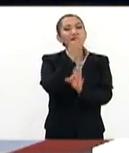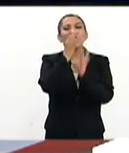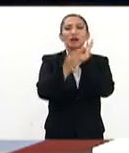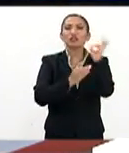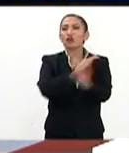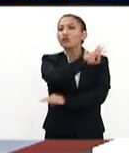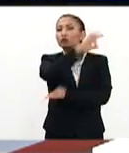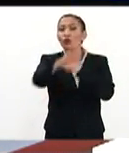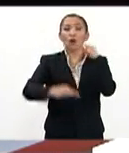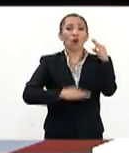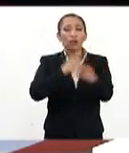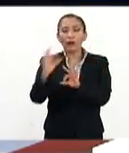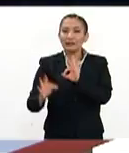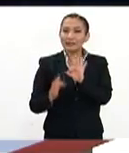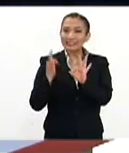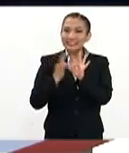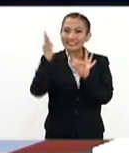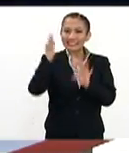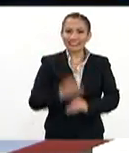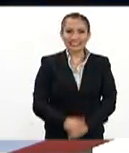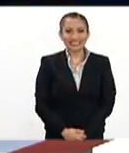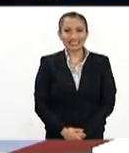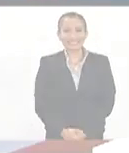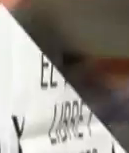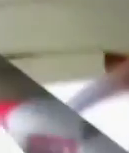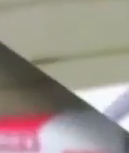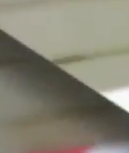es su informativo, le tenemos la noticia al día.